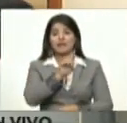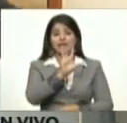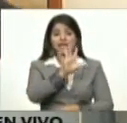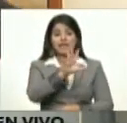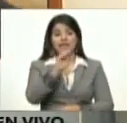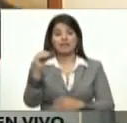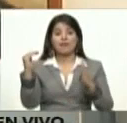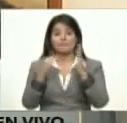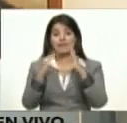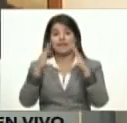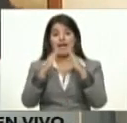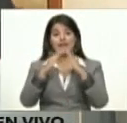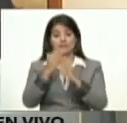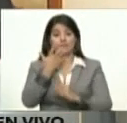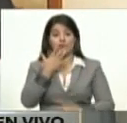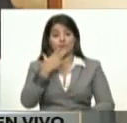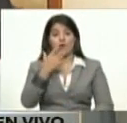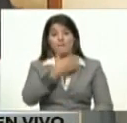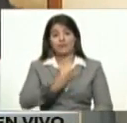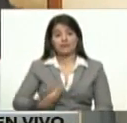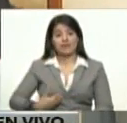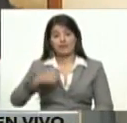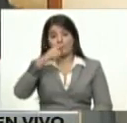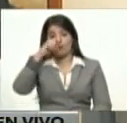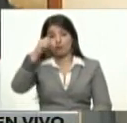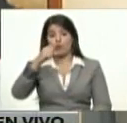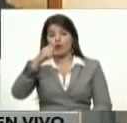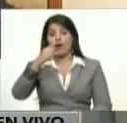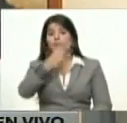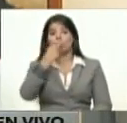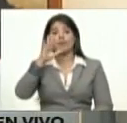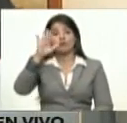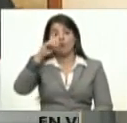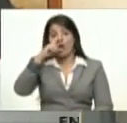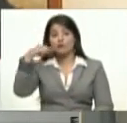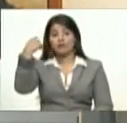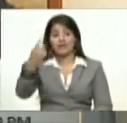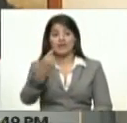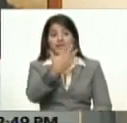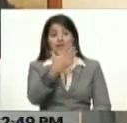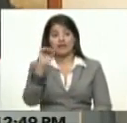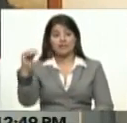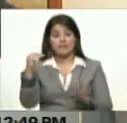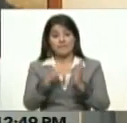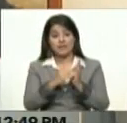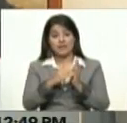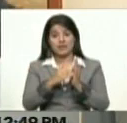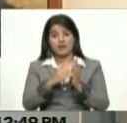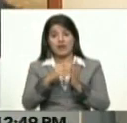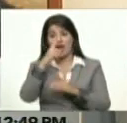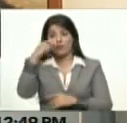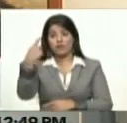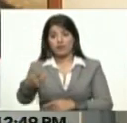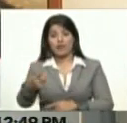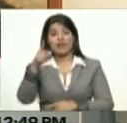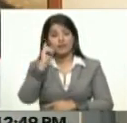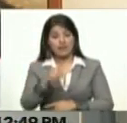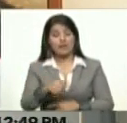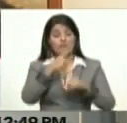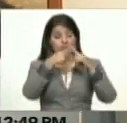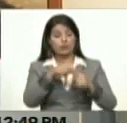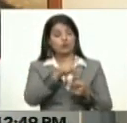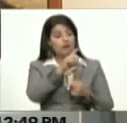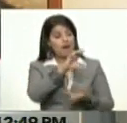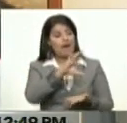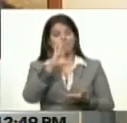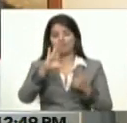500.000 viviendas, por ejemplo, que el presidente Nicolás Maduro ha puesto como meta para el año que viene, contarán con los recursos. En